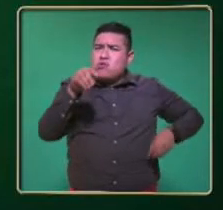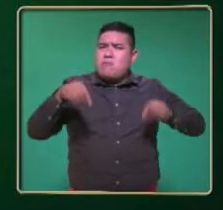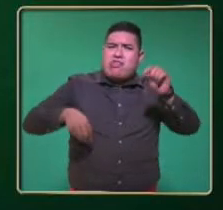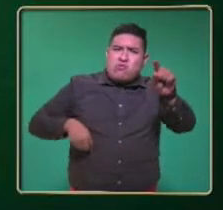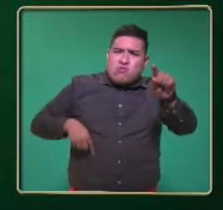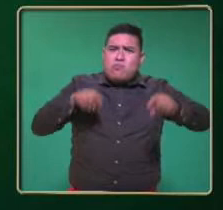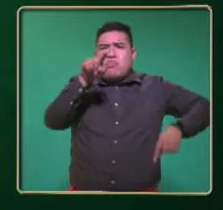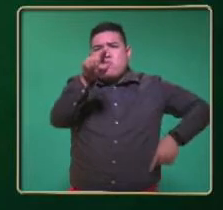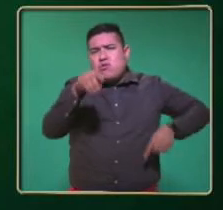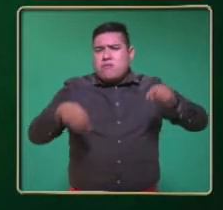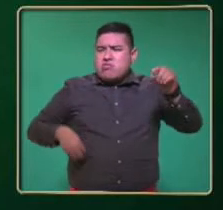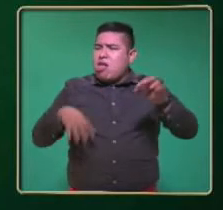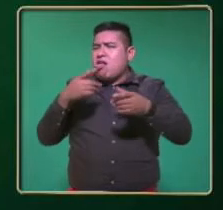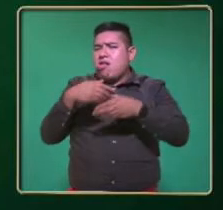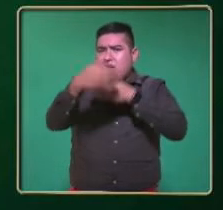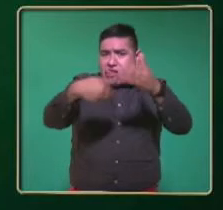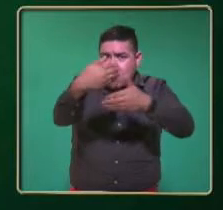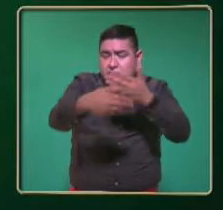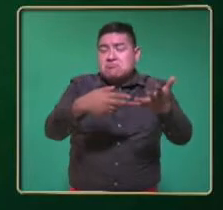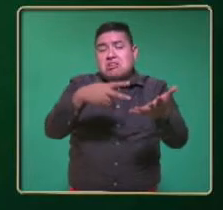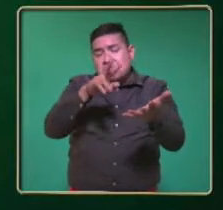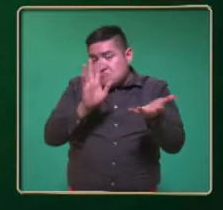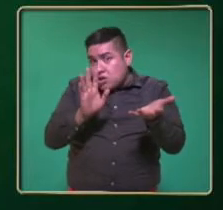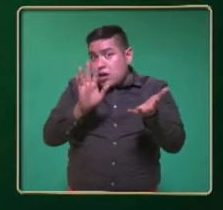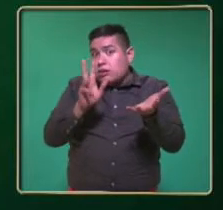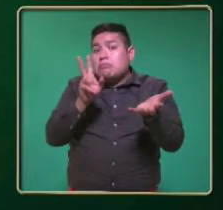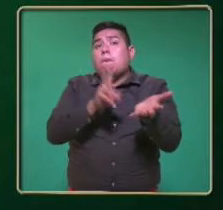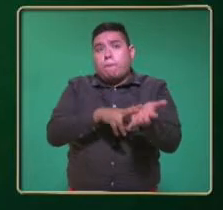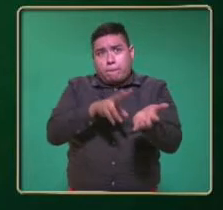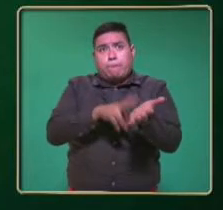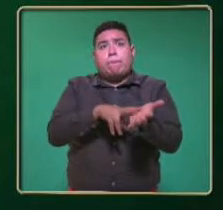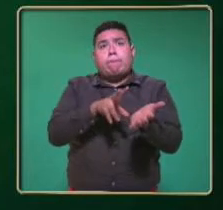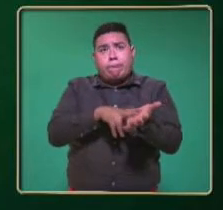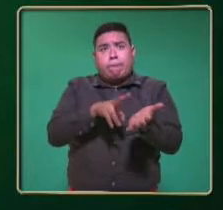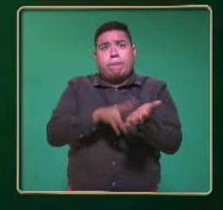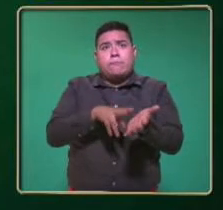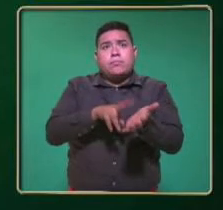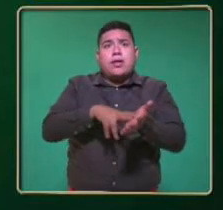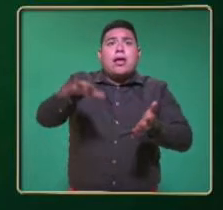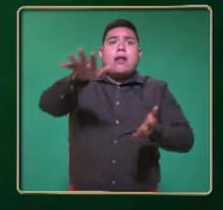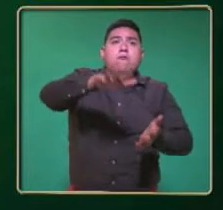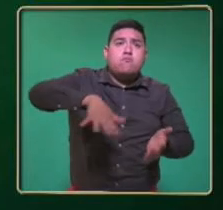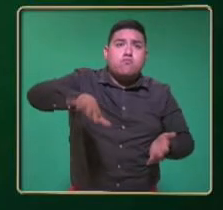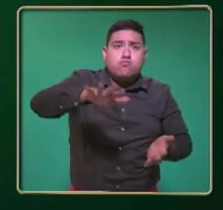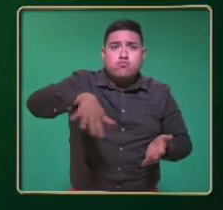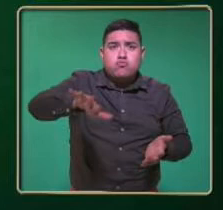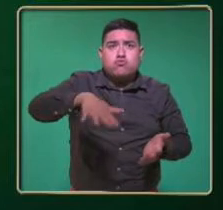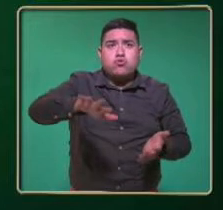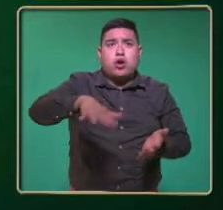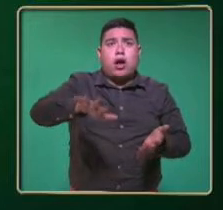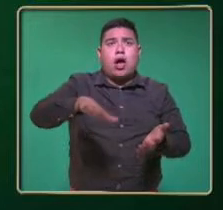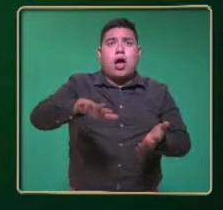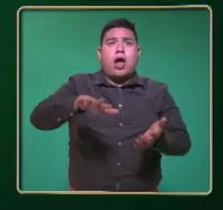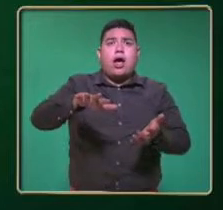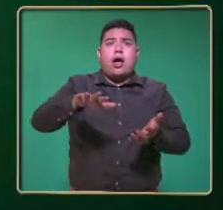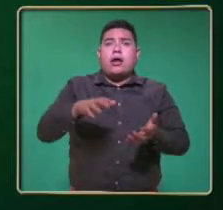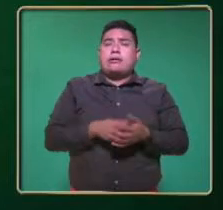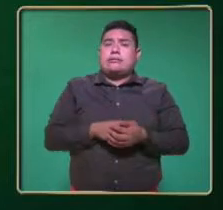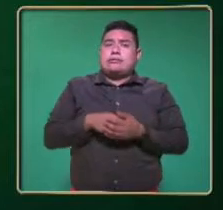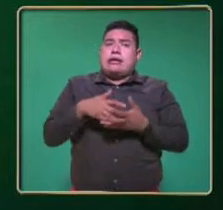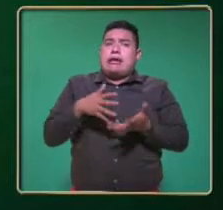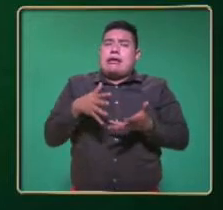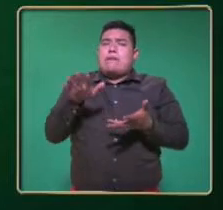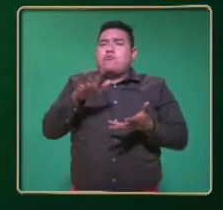una de las etapas y que es válido, déjeme le digo, es válido el buscar esa salidita,